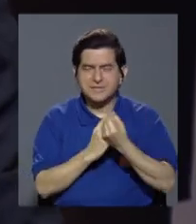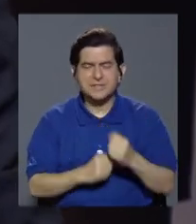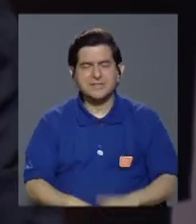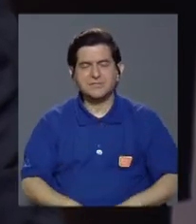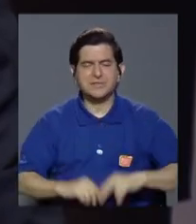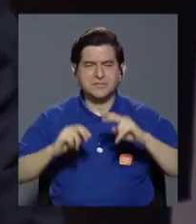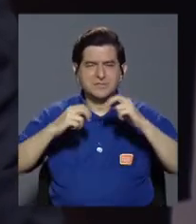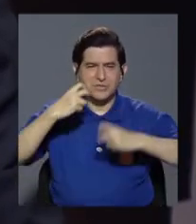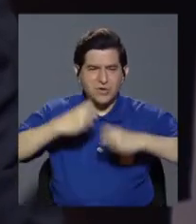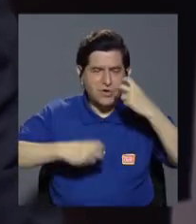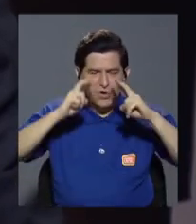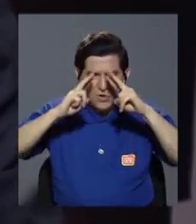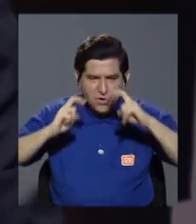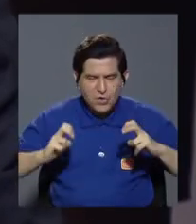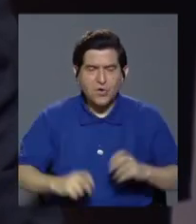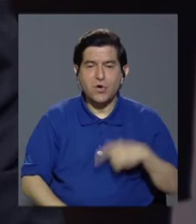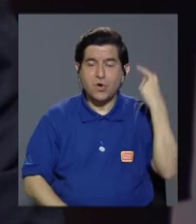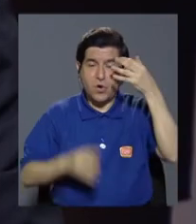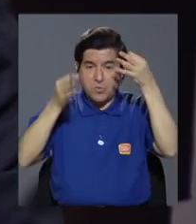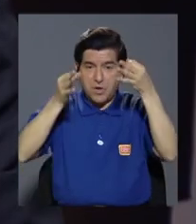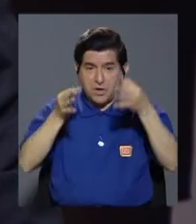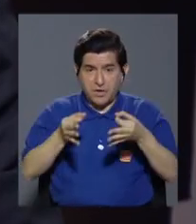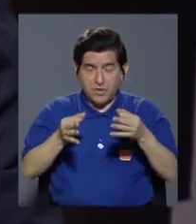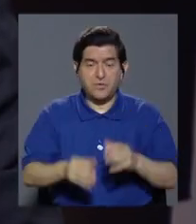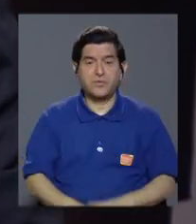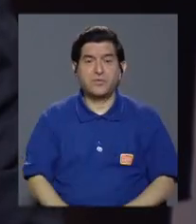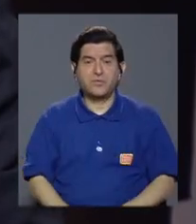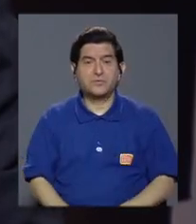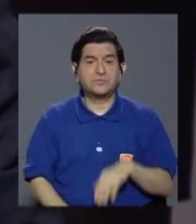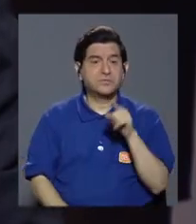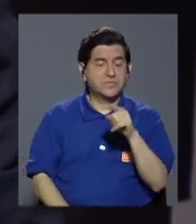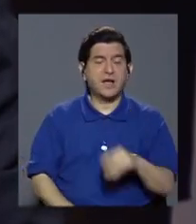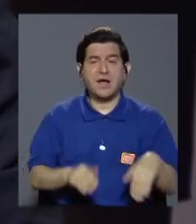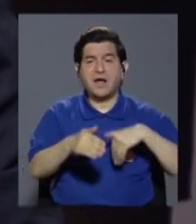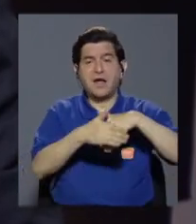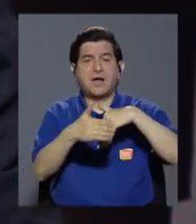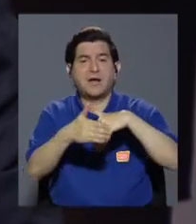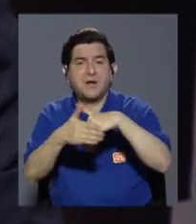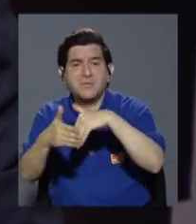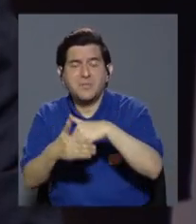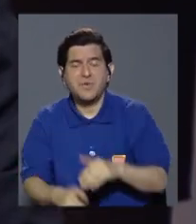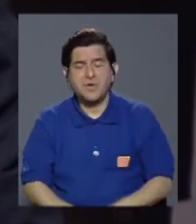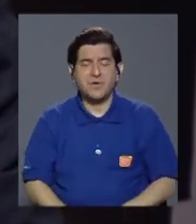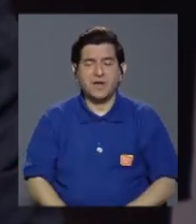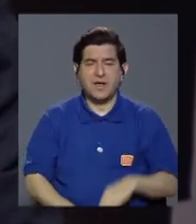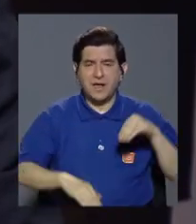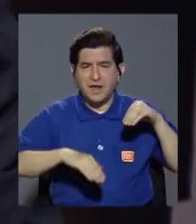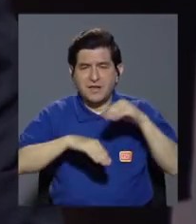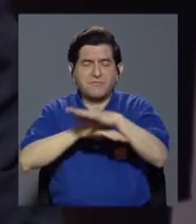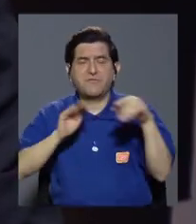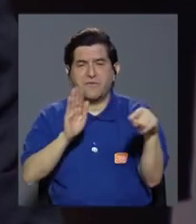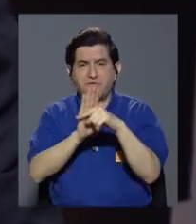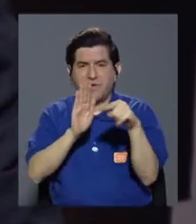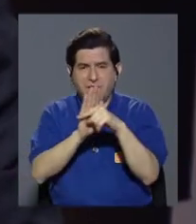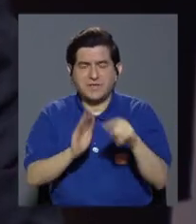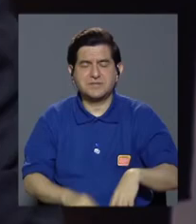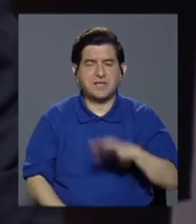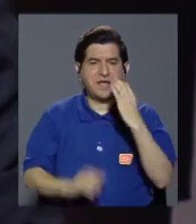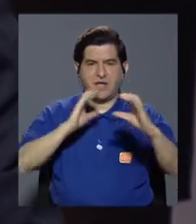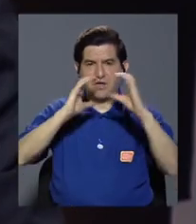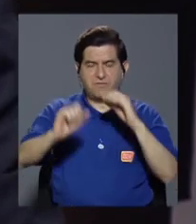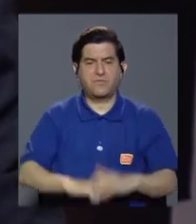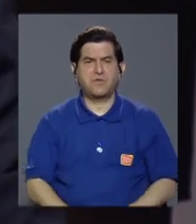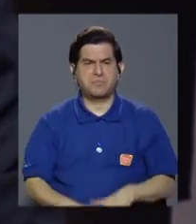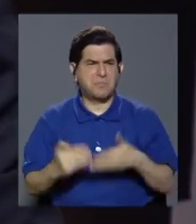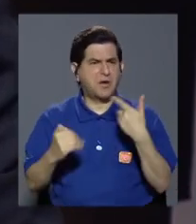criminal es que un gobierno que considera que está reprimiendo a los ciudadanos bloquea los efectos negativos de la estigmatización frente a los medios las